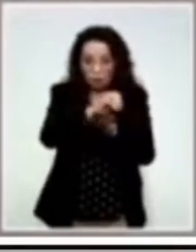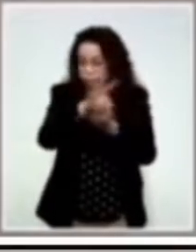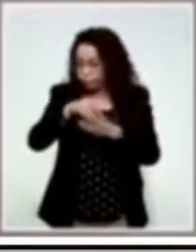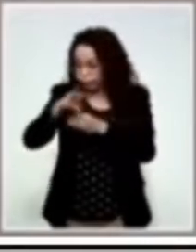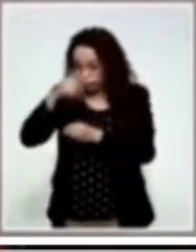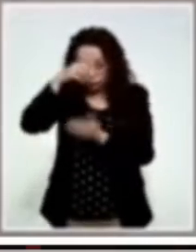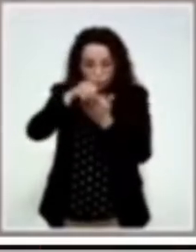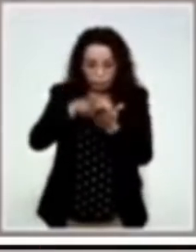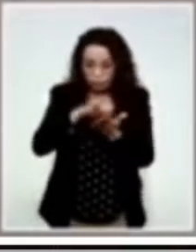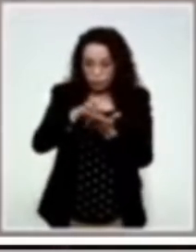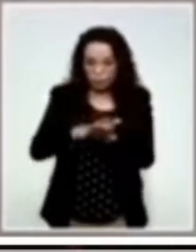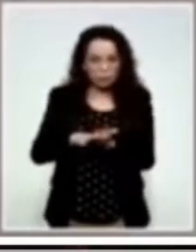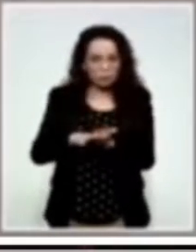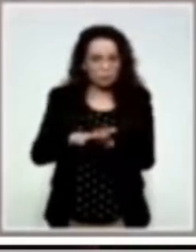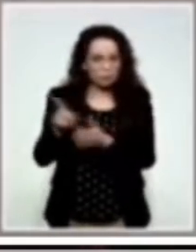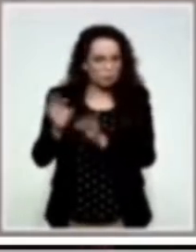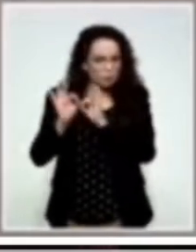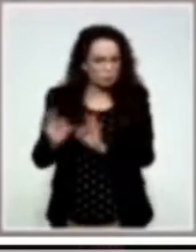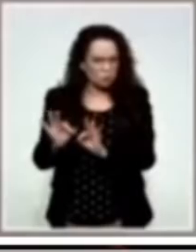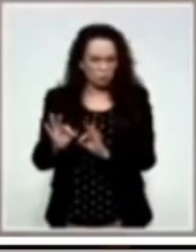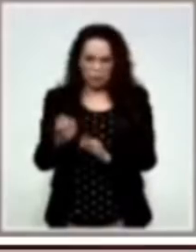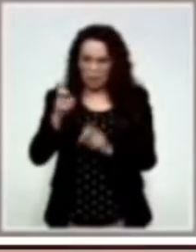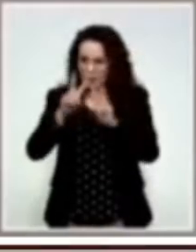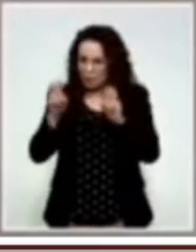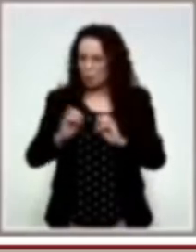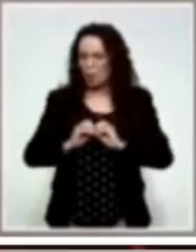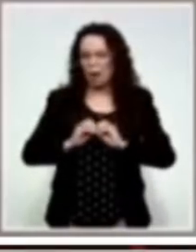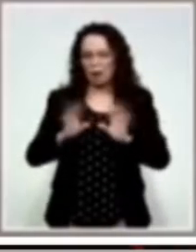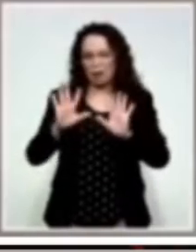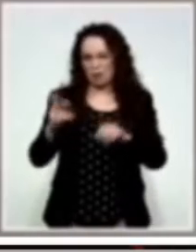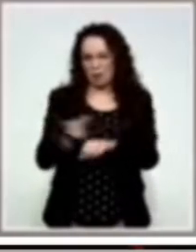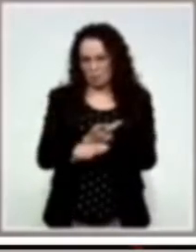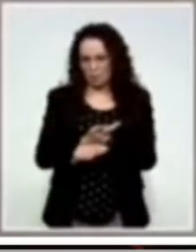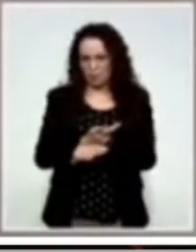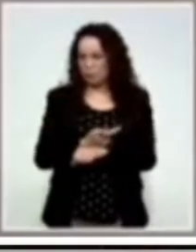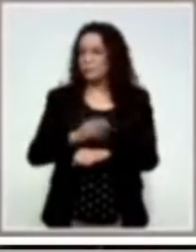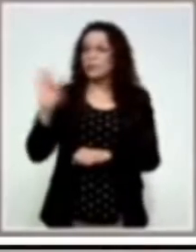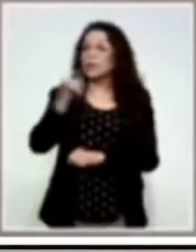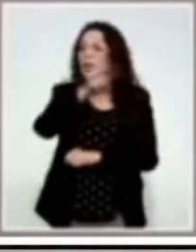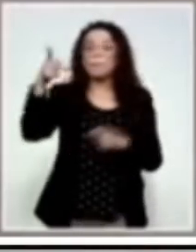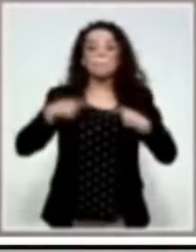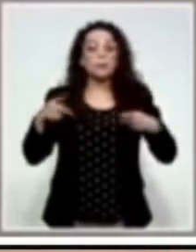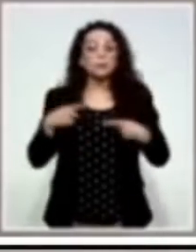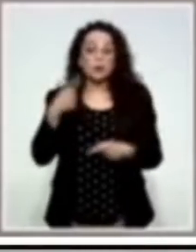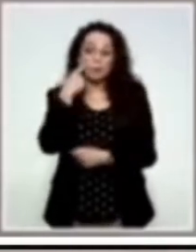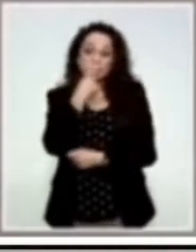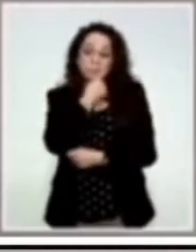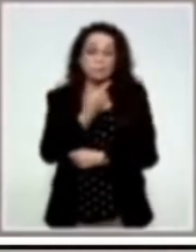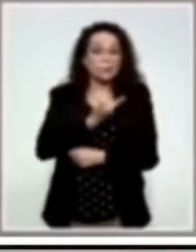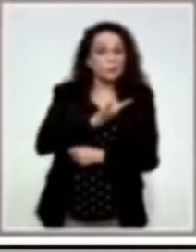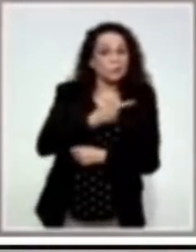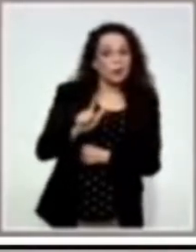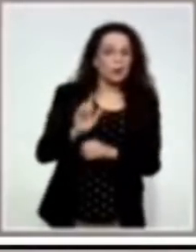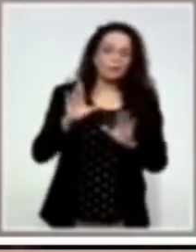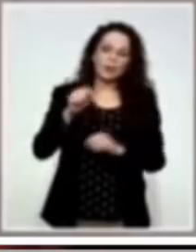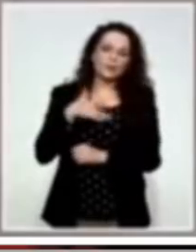manera unánime. Pues creo que el tema está clarísimo. Reitero, que haya quien no le haya gustado, pues mala tarde. Hay veces